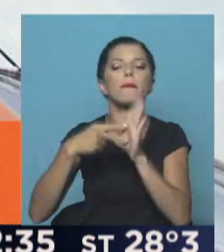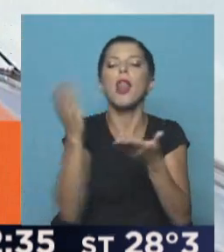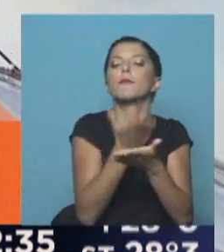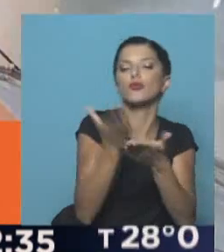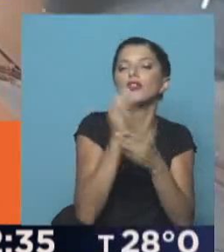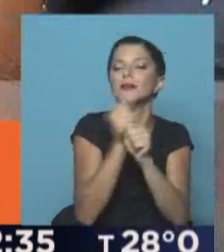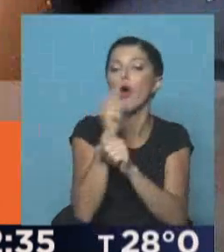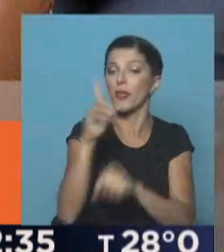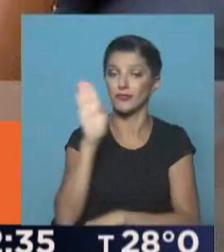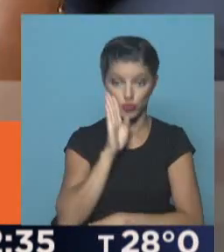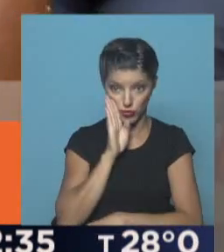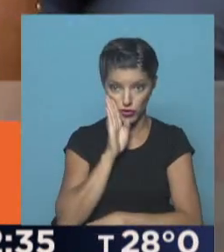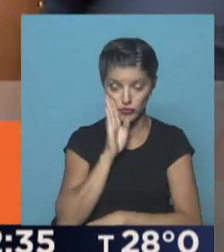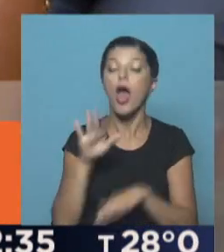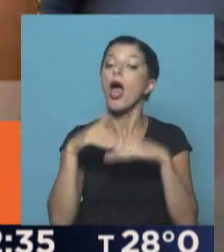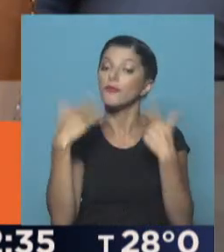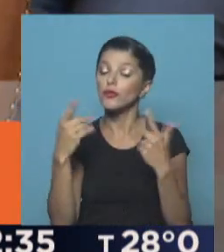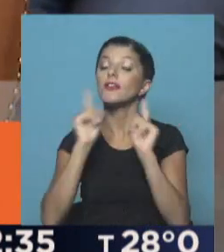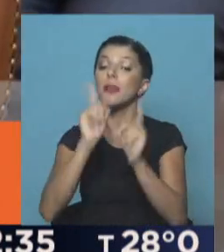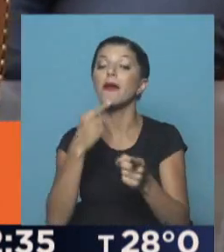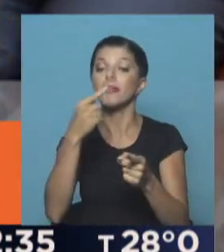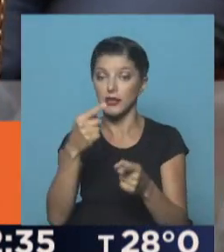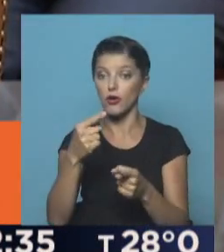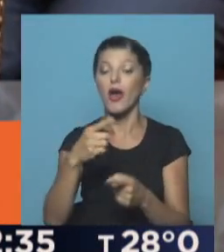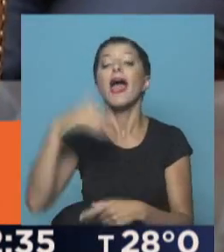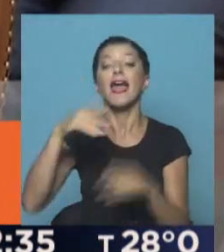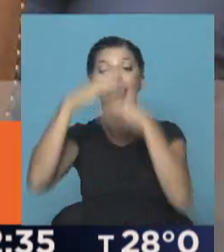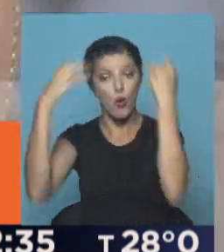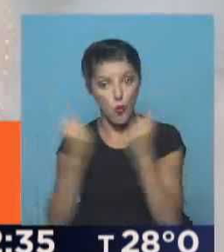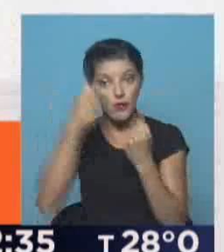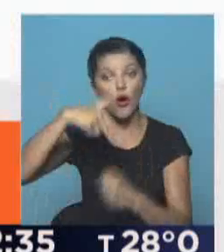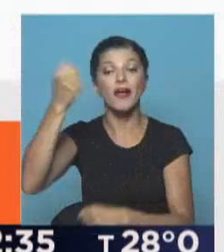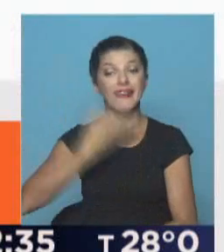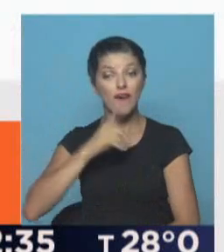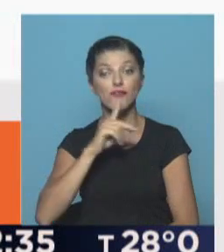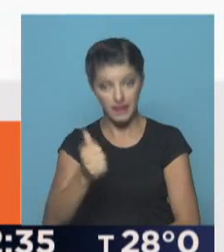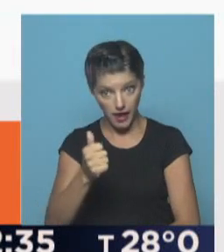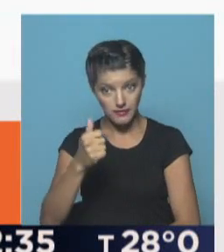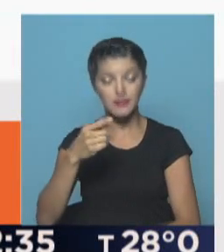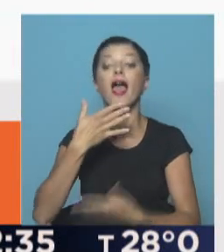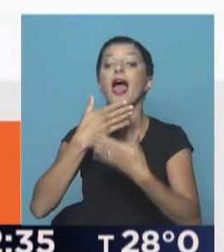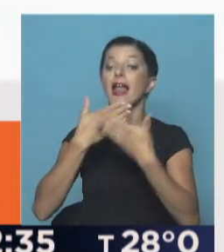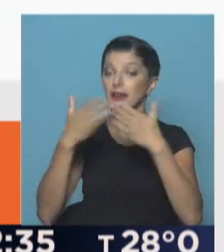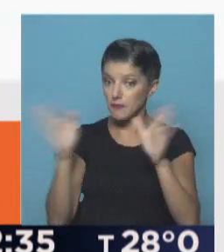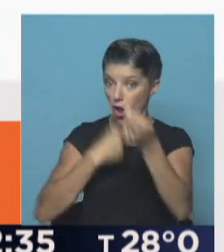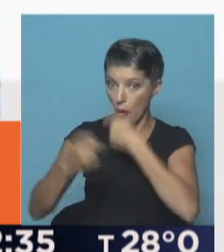Trump confirmó que renegociará el NAFTA, el Tratado Atlántico de Libre Comercio con México y